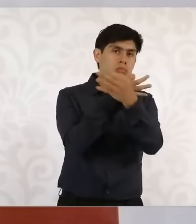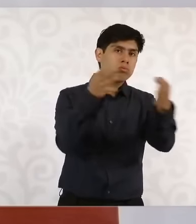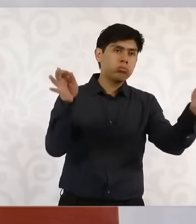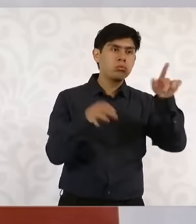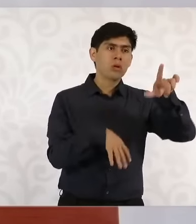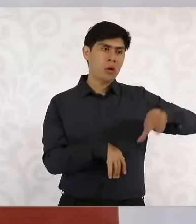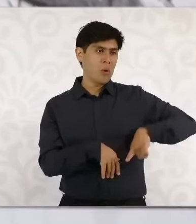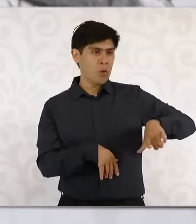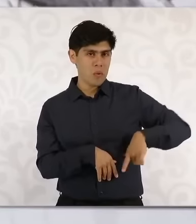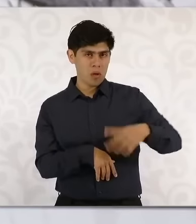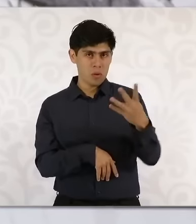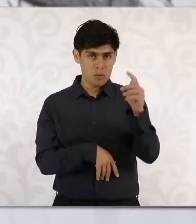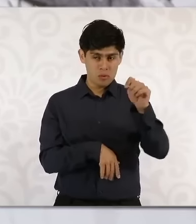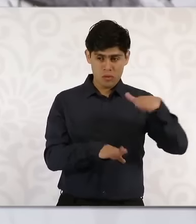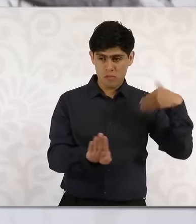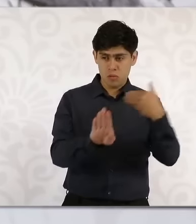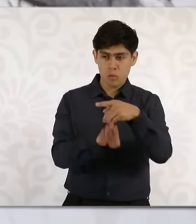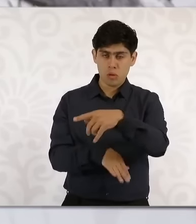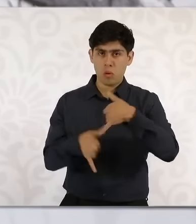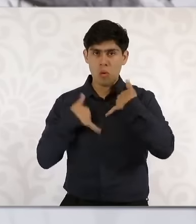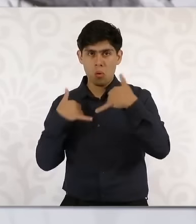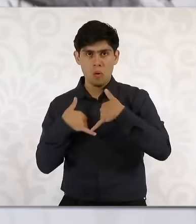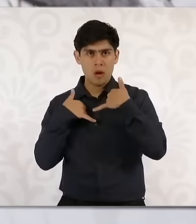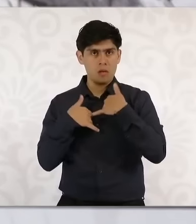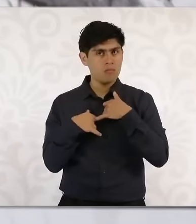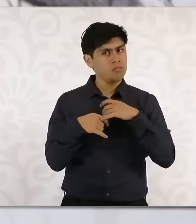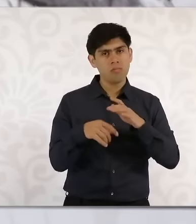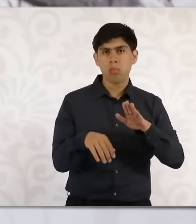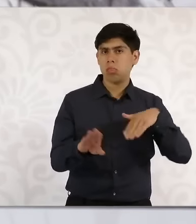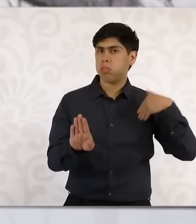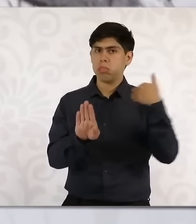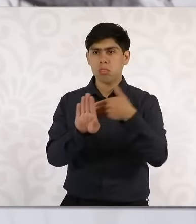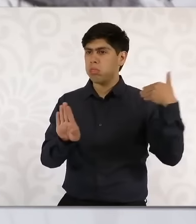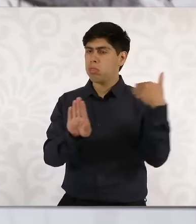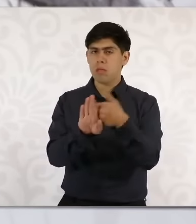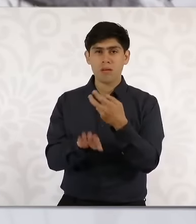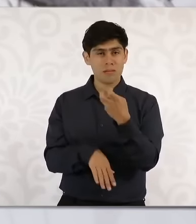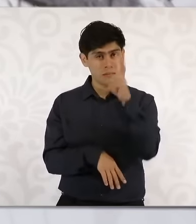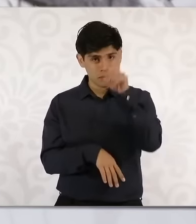está contra los jóvenes y los reprime, cosa que es falsa.